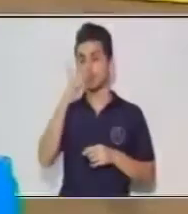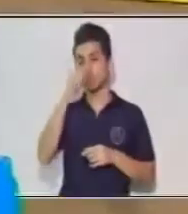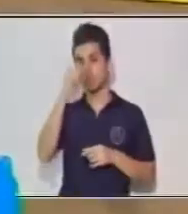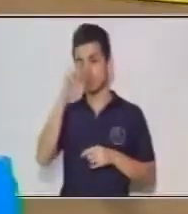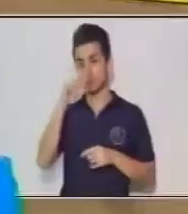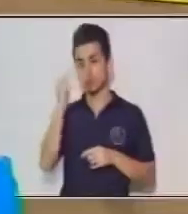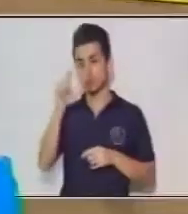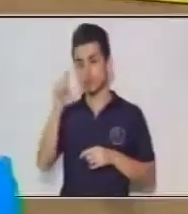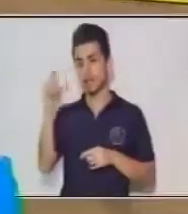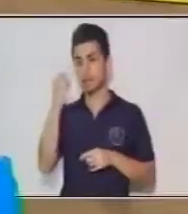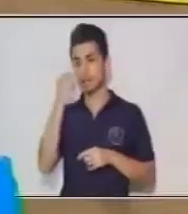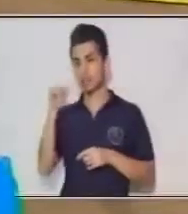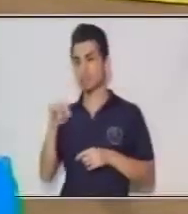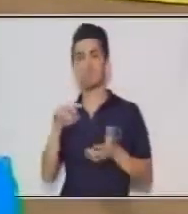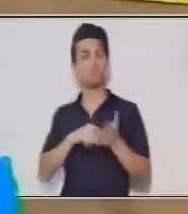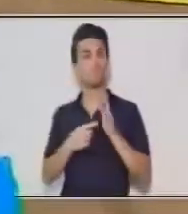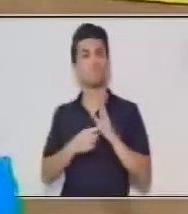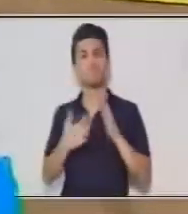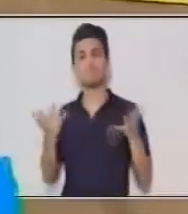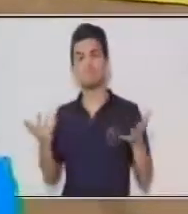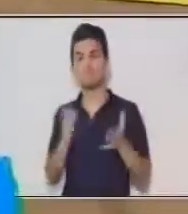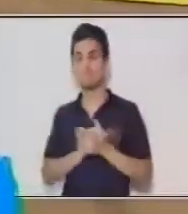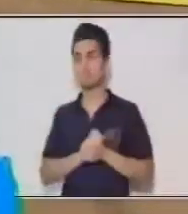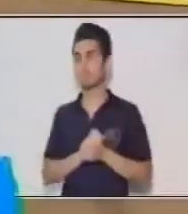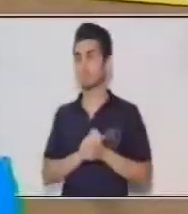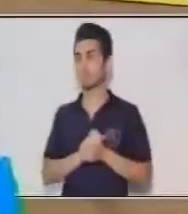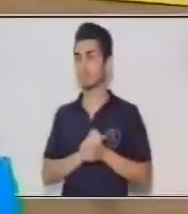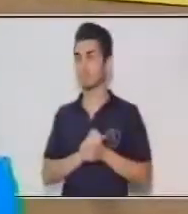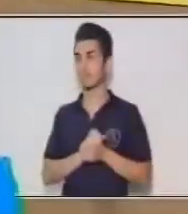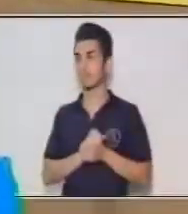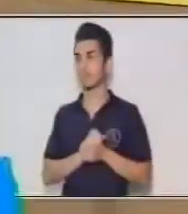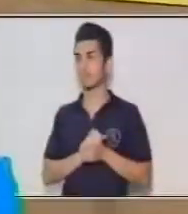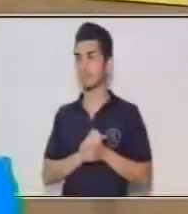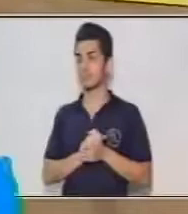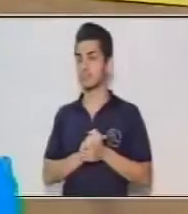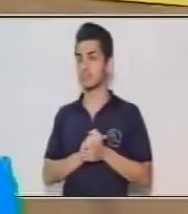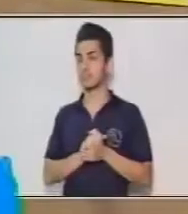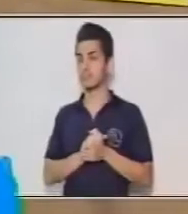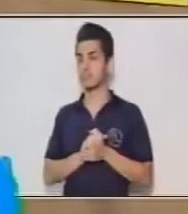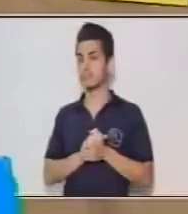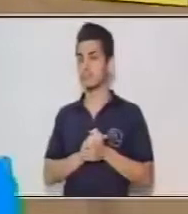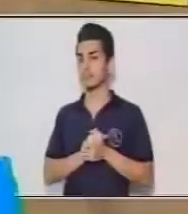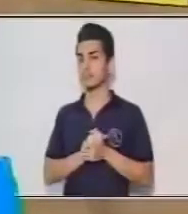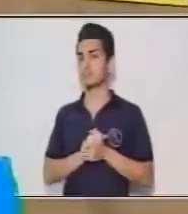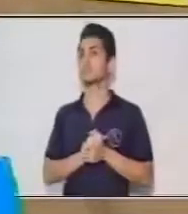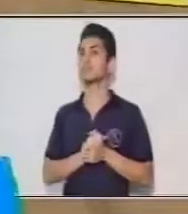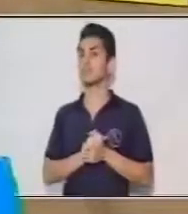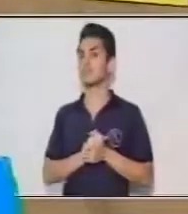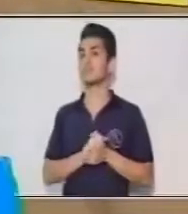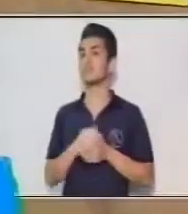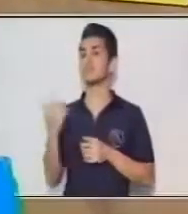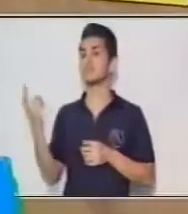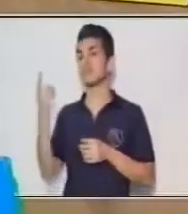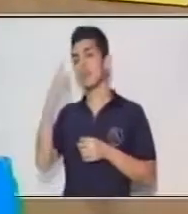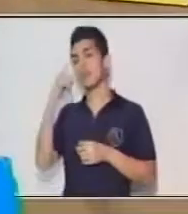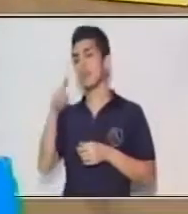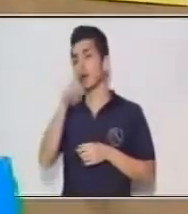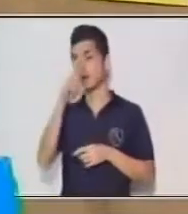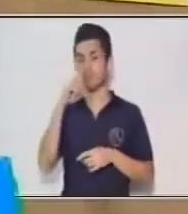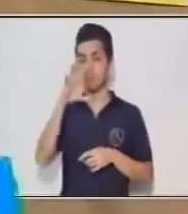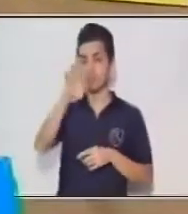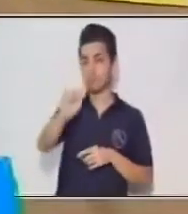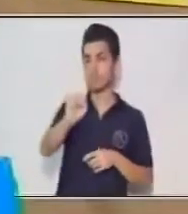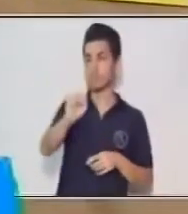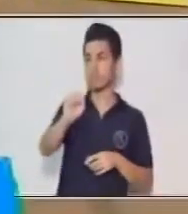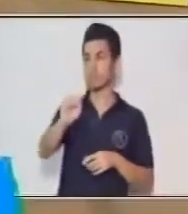¿Qué significa la regla de la sustracción? Muy bien, la regla de la sustracción la vas a identificar ¿por